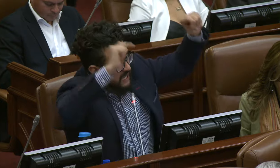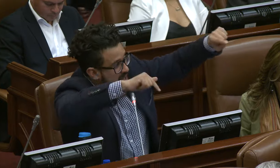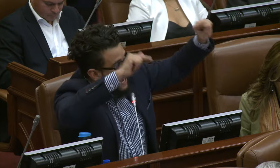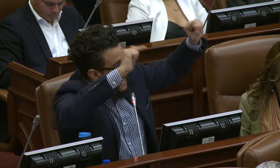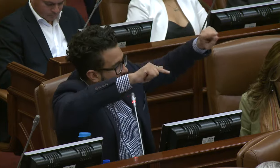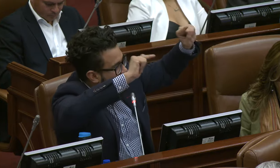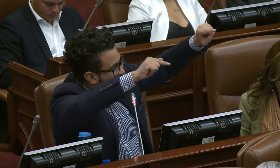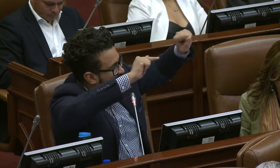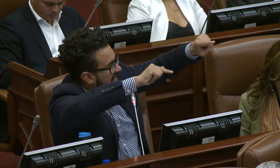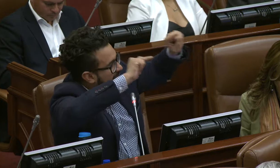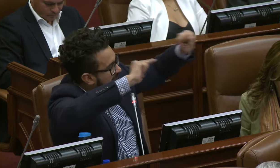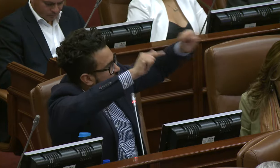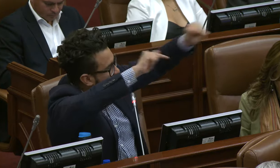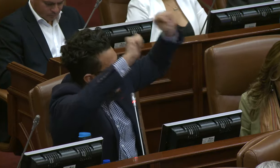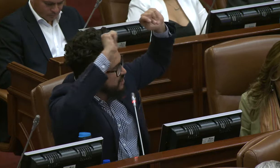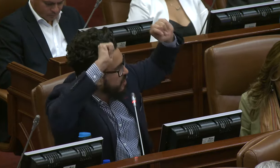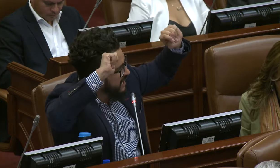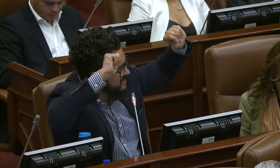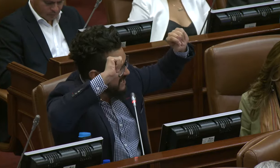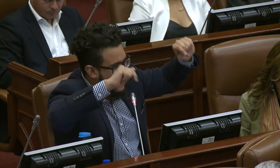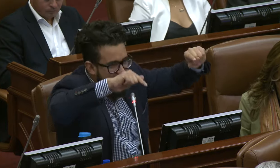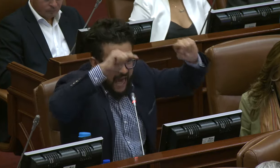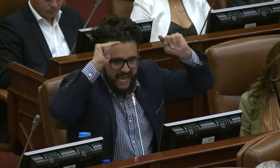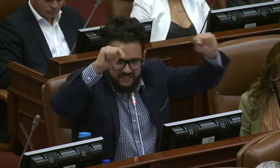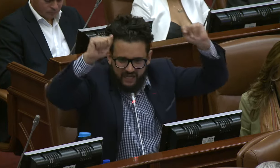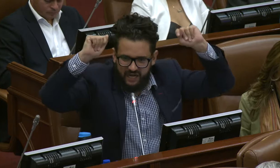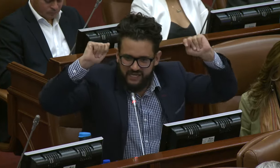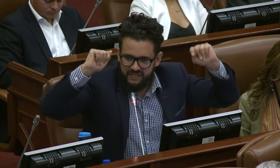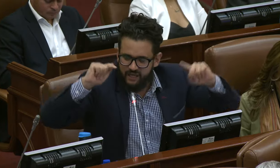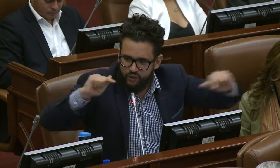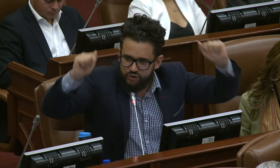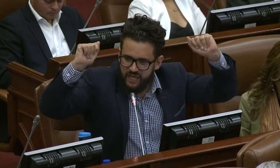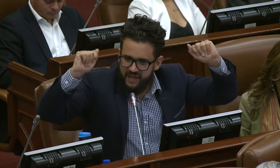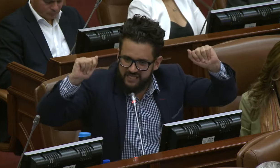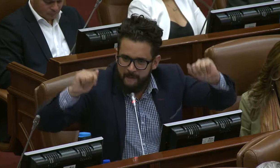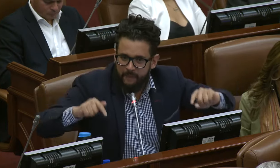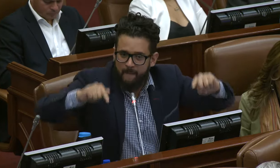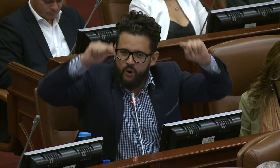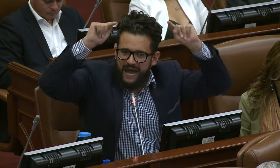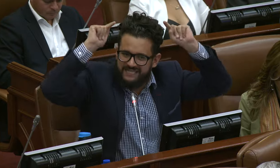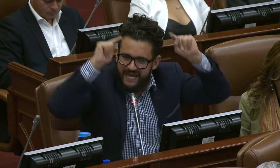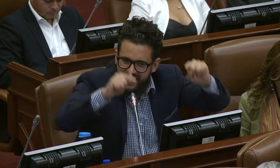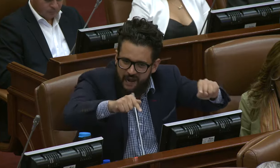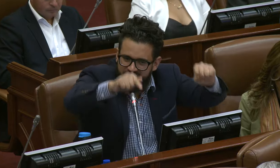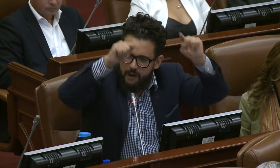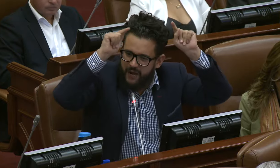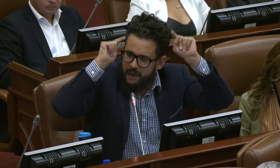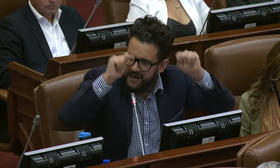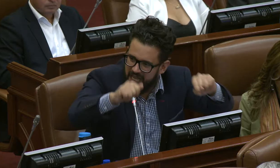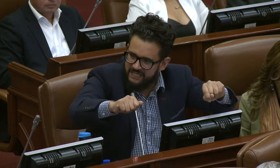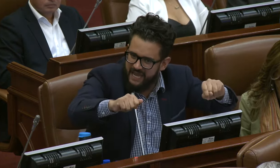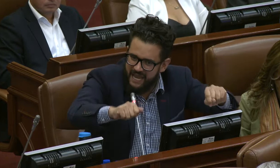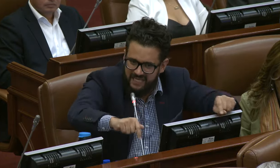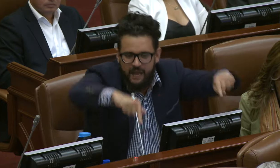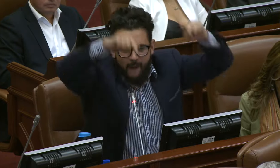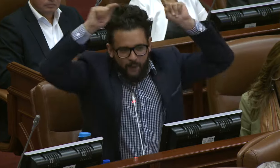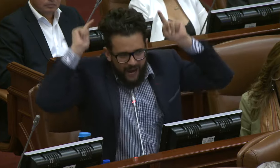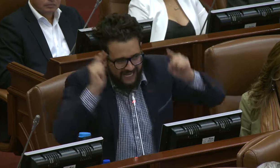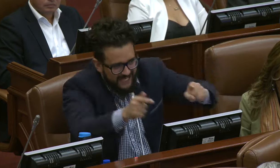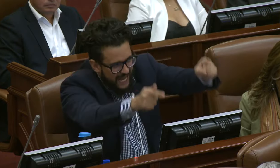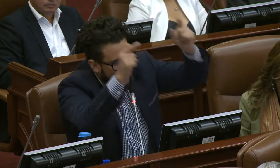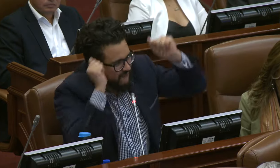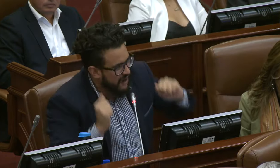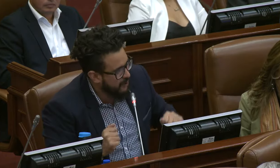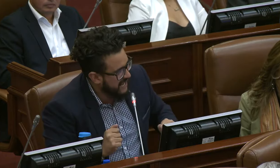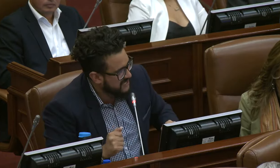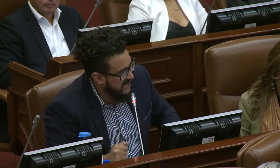país y tendrán que enfrentar a sus electores a decirles que ustedes por hacerle el favor a Vargas leras